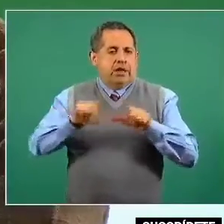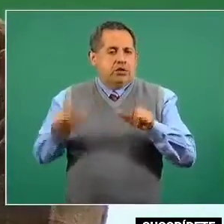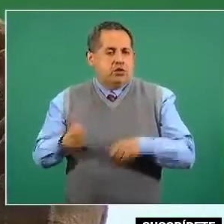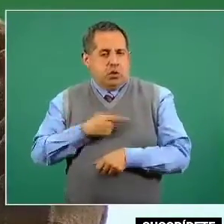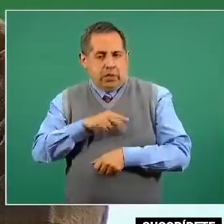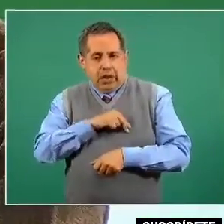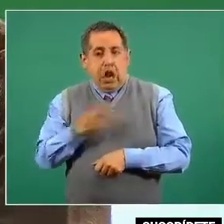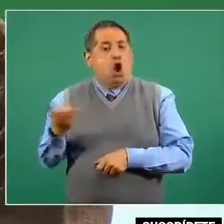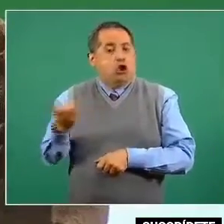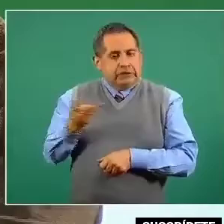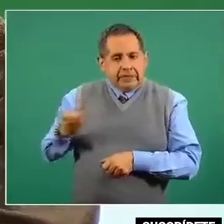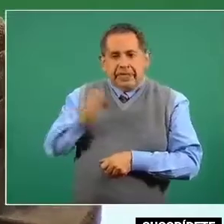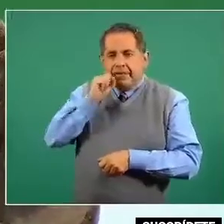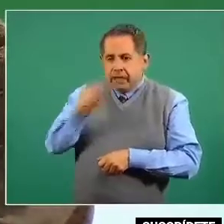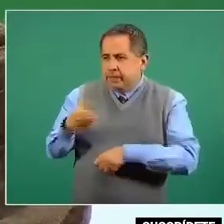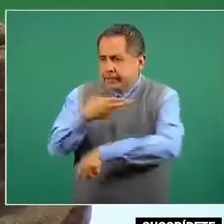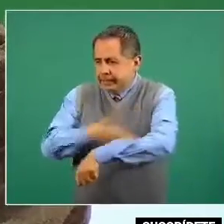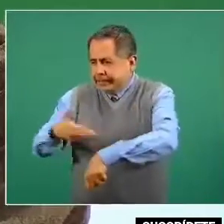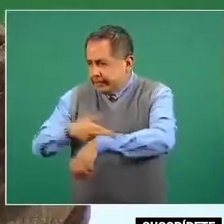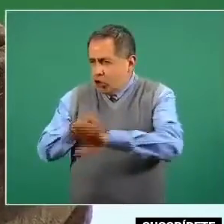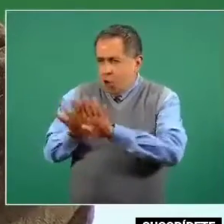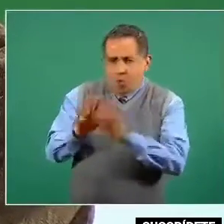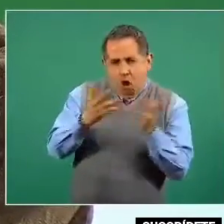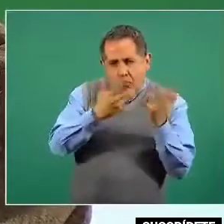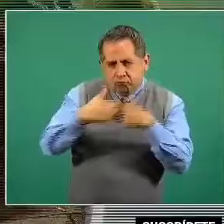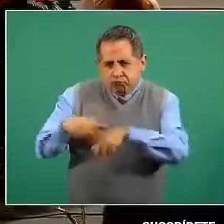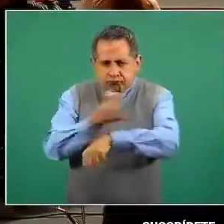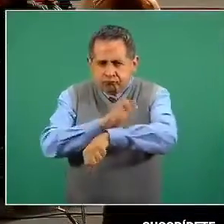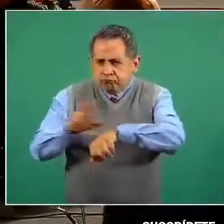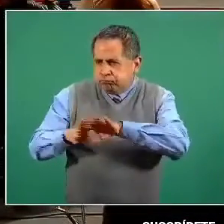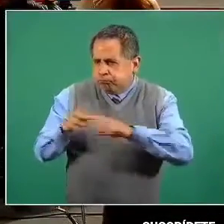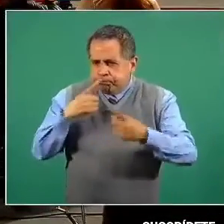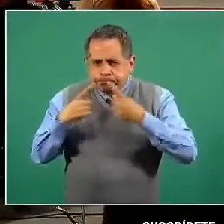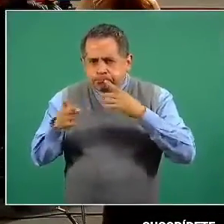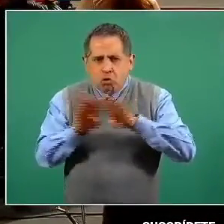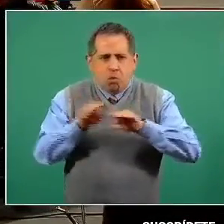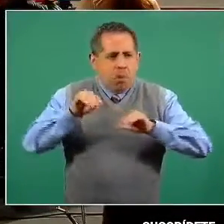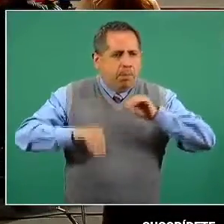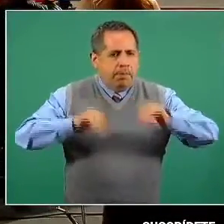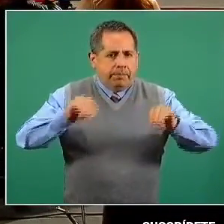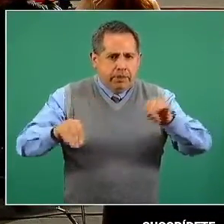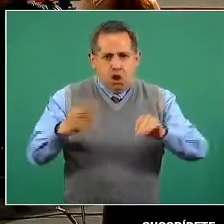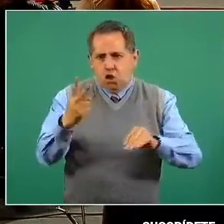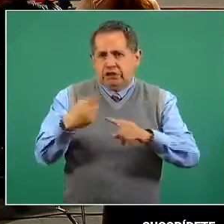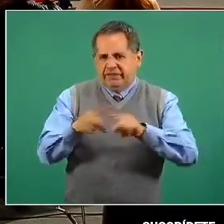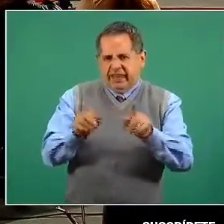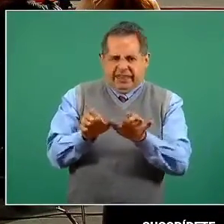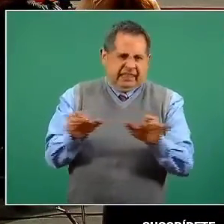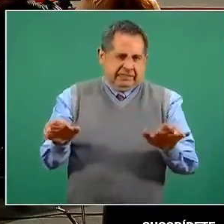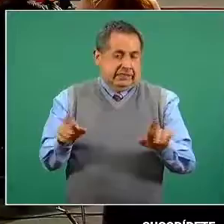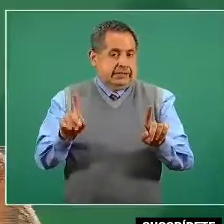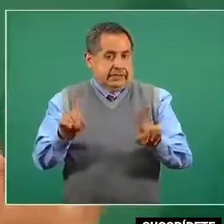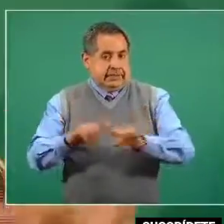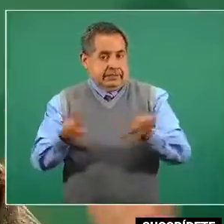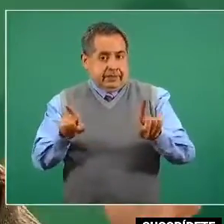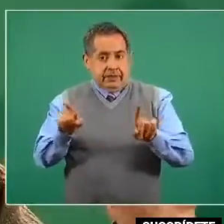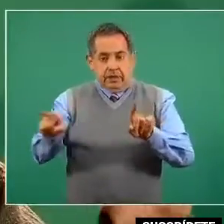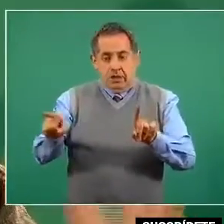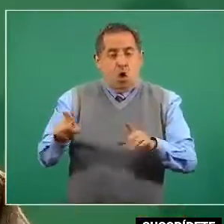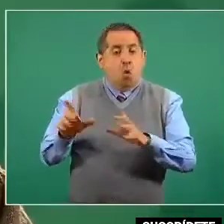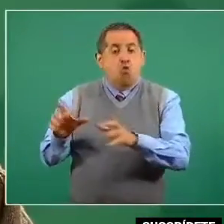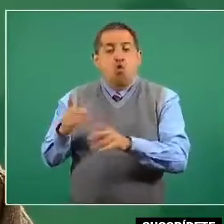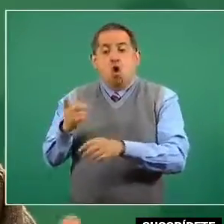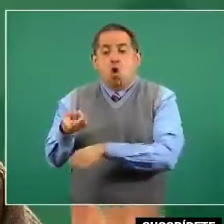también participando en la coordinación logística del operativo. Son 2 cosas diferentes y es muy importante distinguirlas. Una es